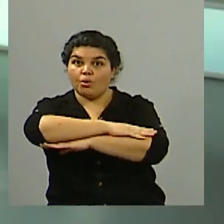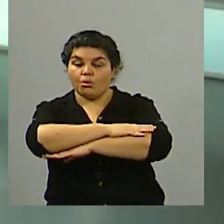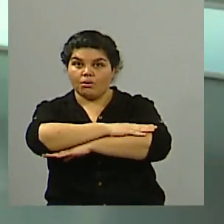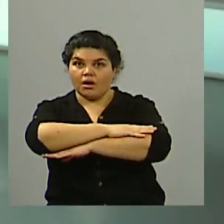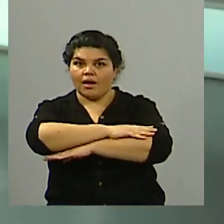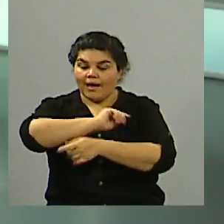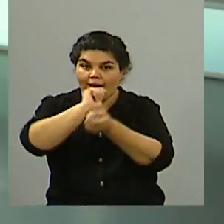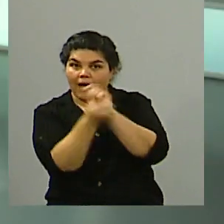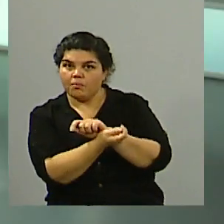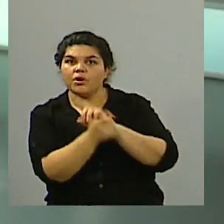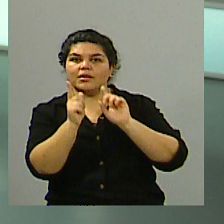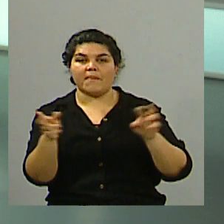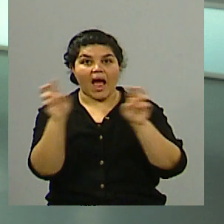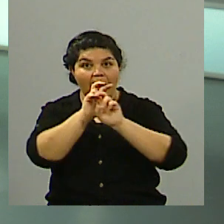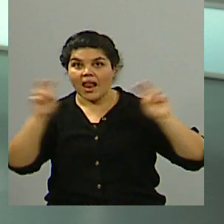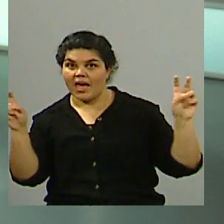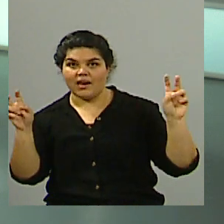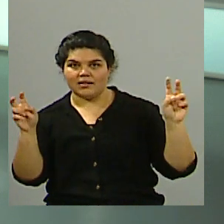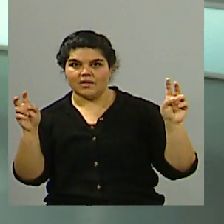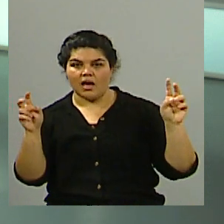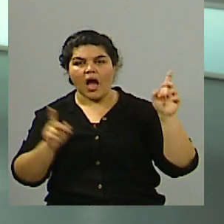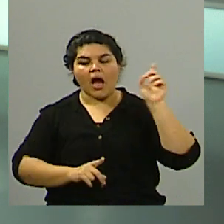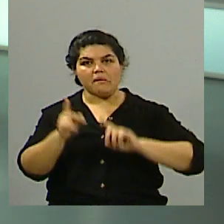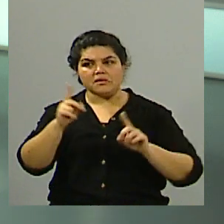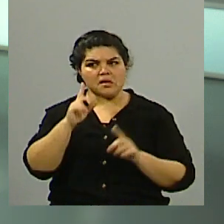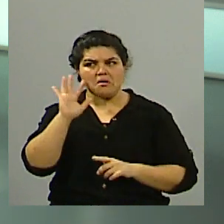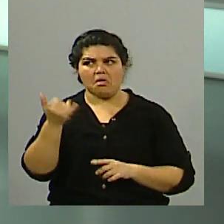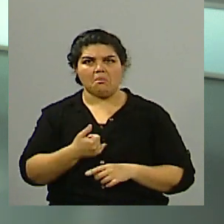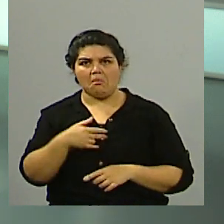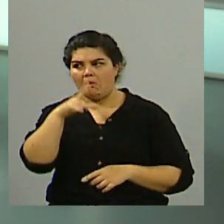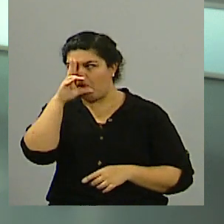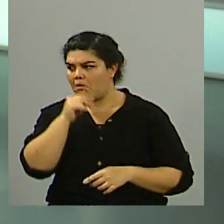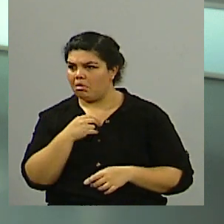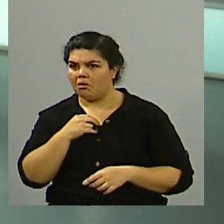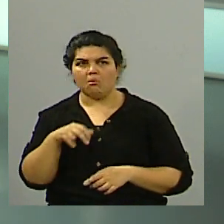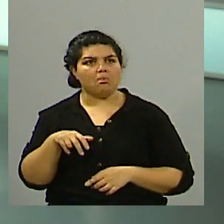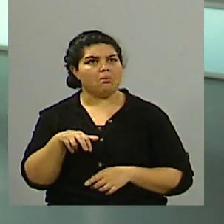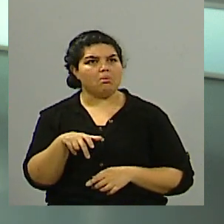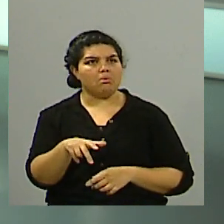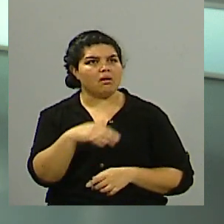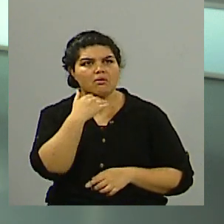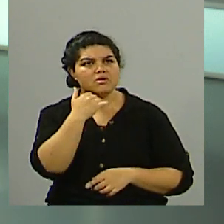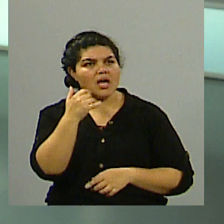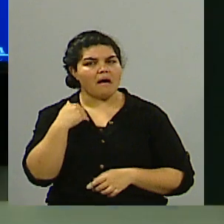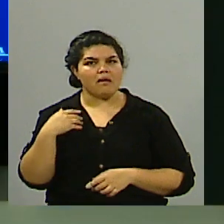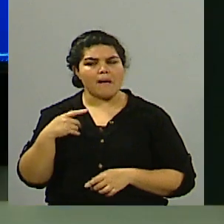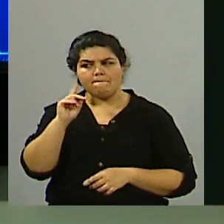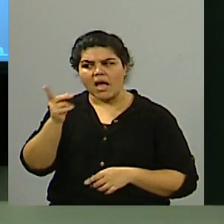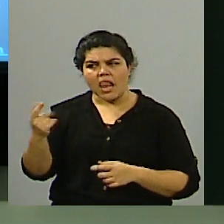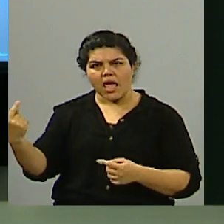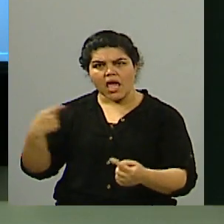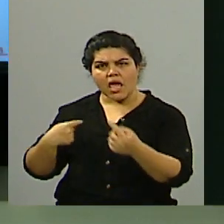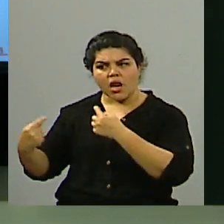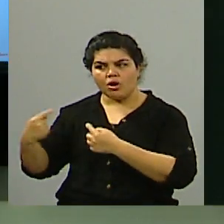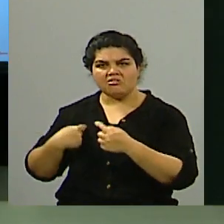tranquila y nos estamos dando cuenta que estamos yendo hacia un riesgo que nos está mostrando a lo mejor un grupo de personas puestas en ciertas actitudes y demás,